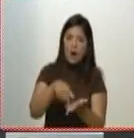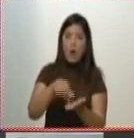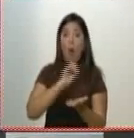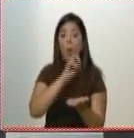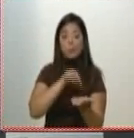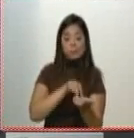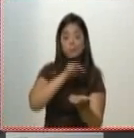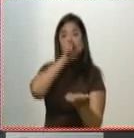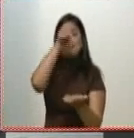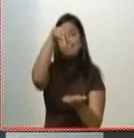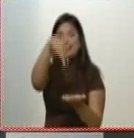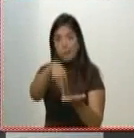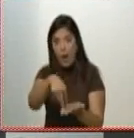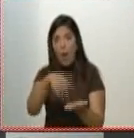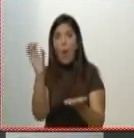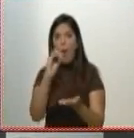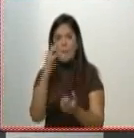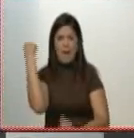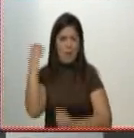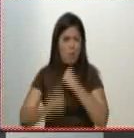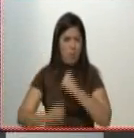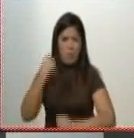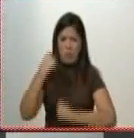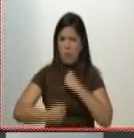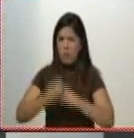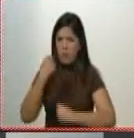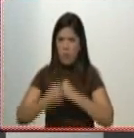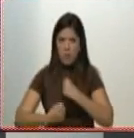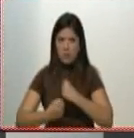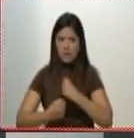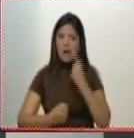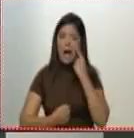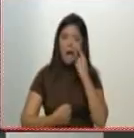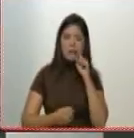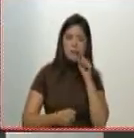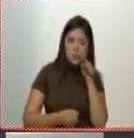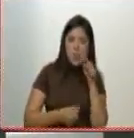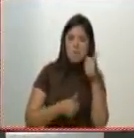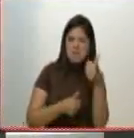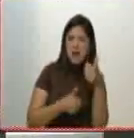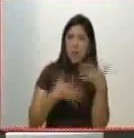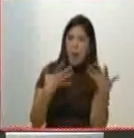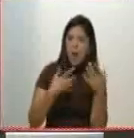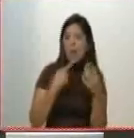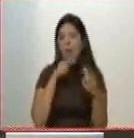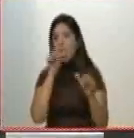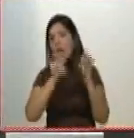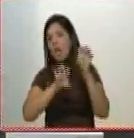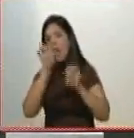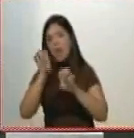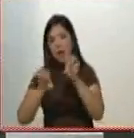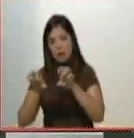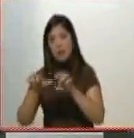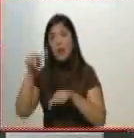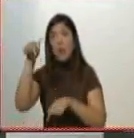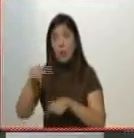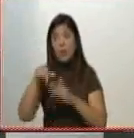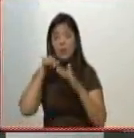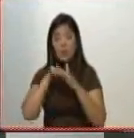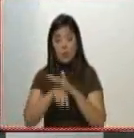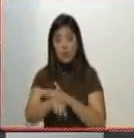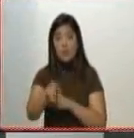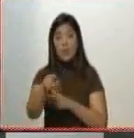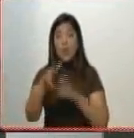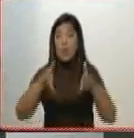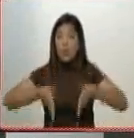potencialidades para la velocidad, ¿no? La captación de los talentos, exactamente. Aquí hemos recorrido, como ustedes han visto,